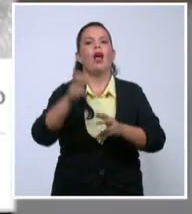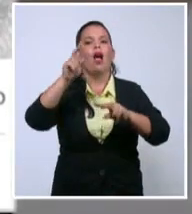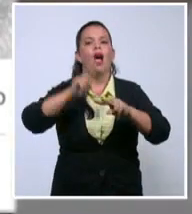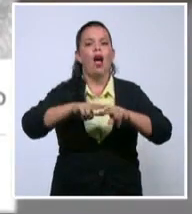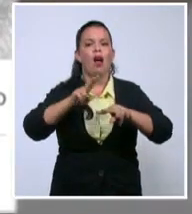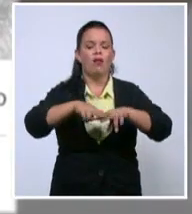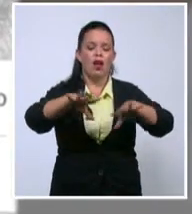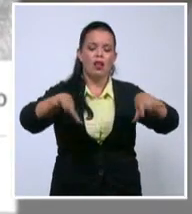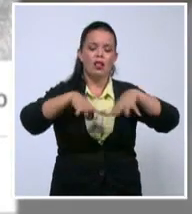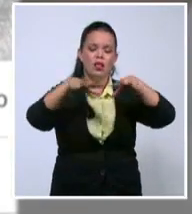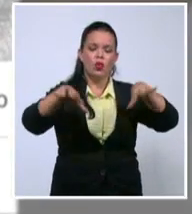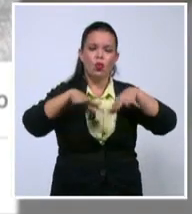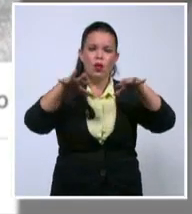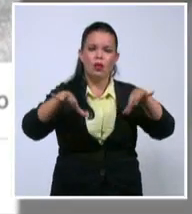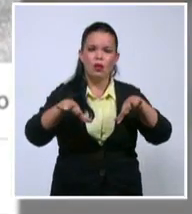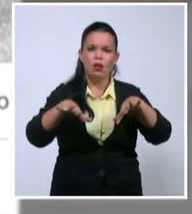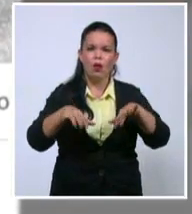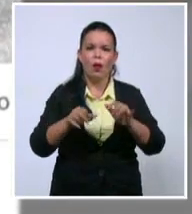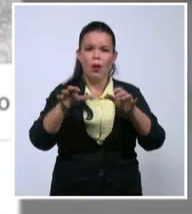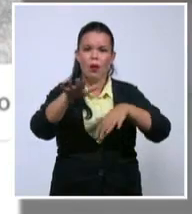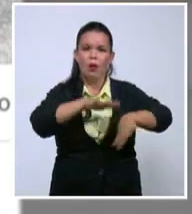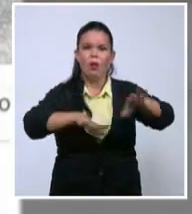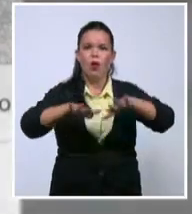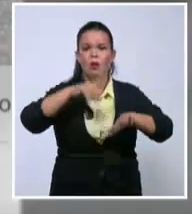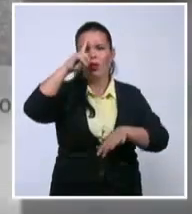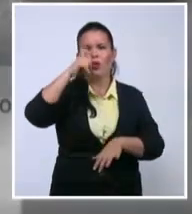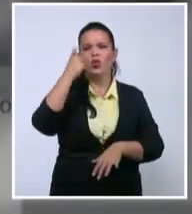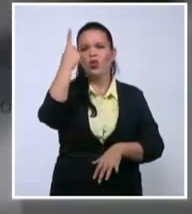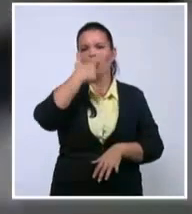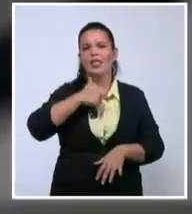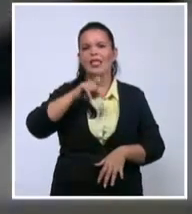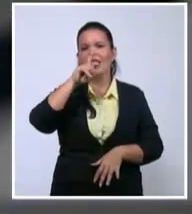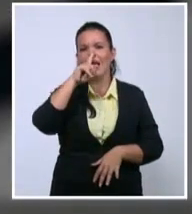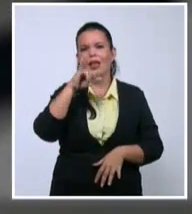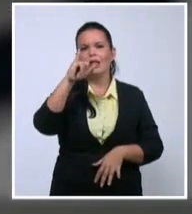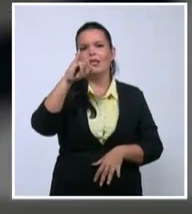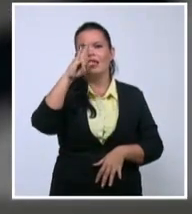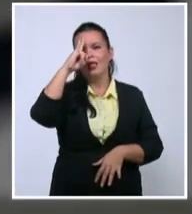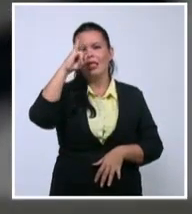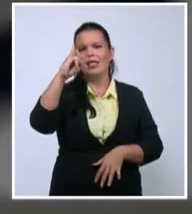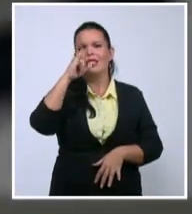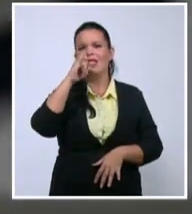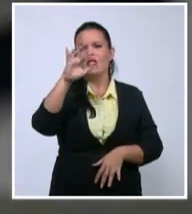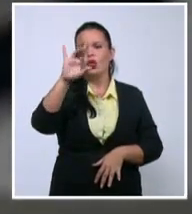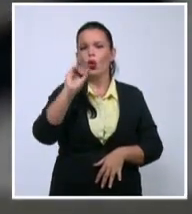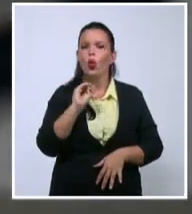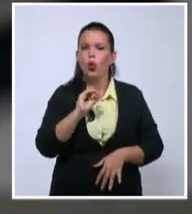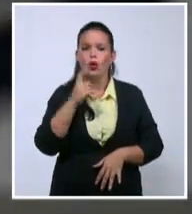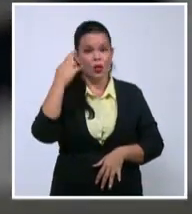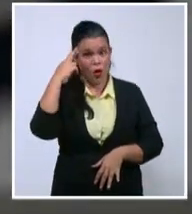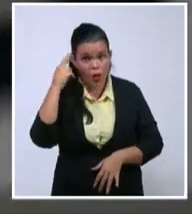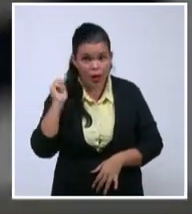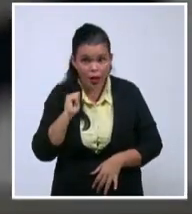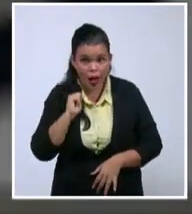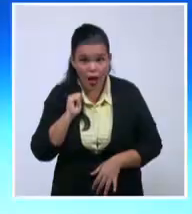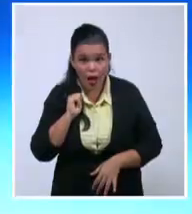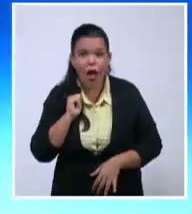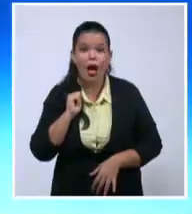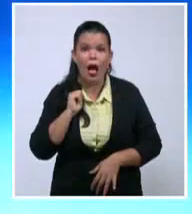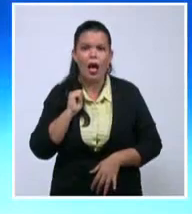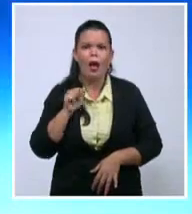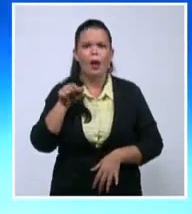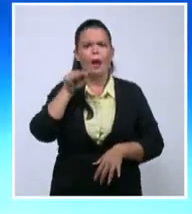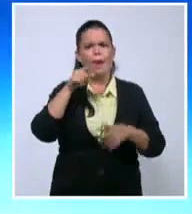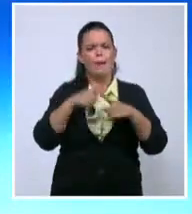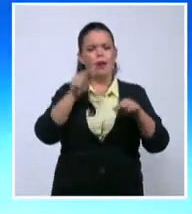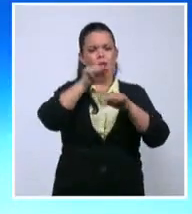Fíjense, son varias convocatorias para diferentes días. Repito, usted que me ve ahora ahí en casa, usted podrá decir, pero por aquí no pasó nada.